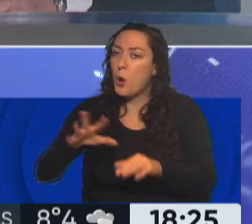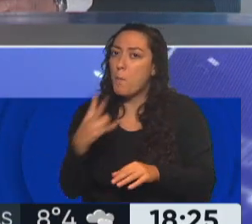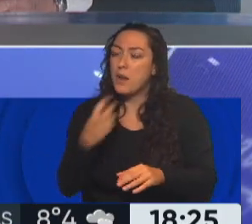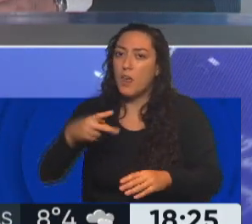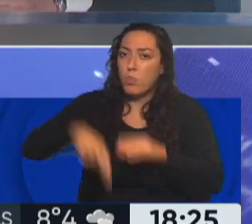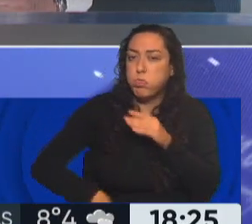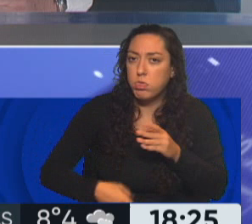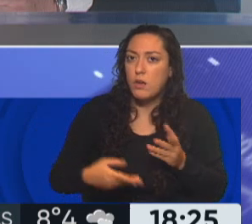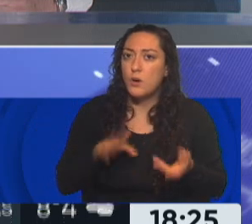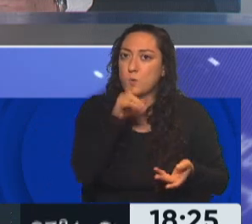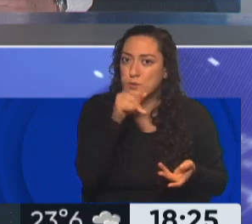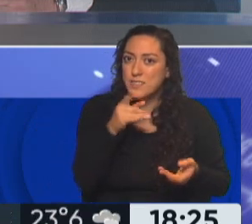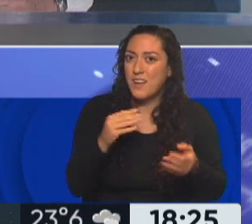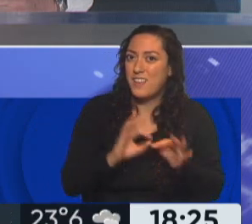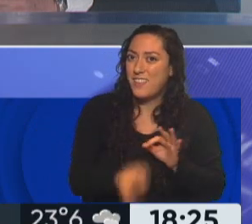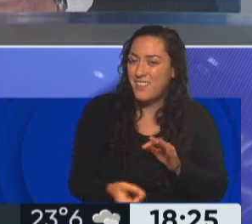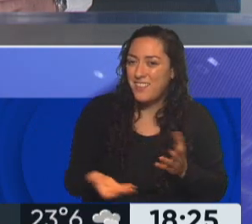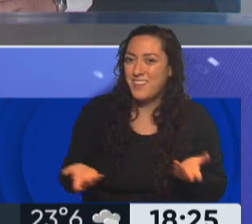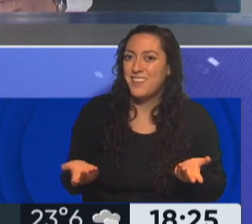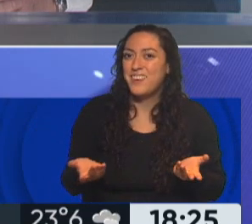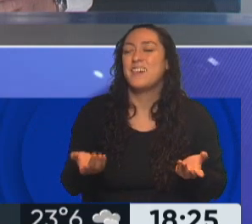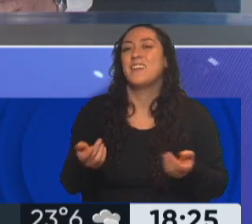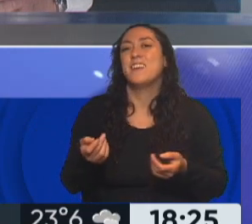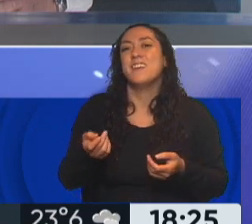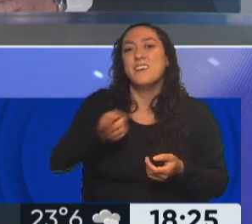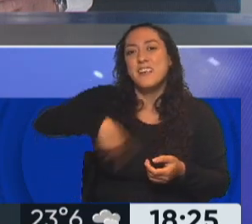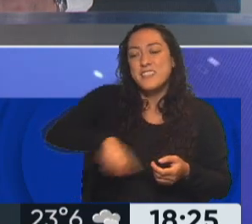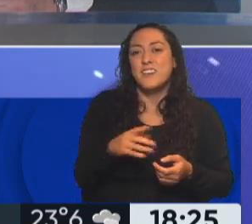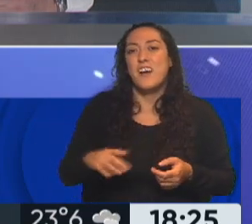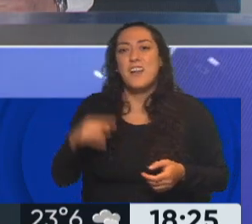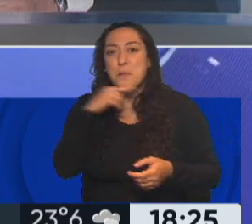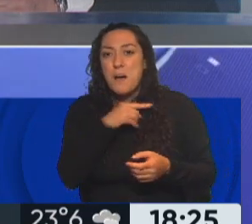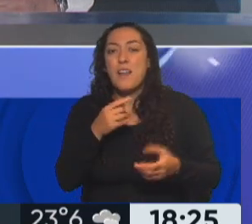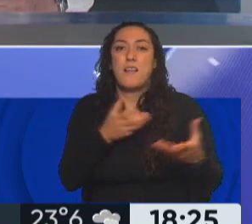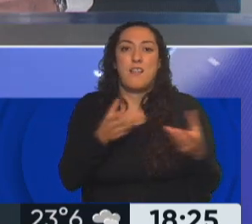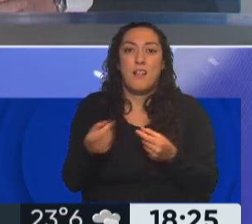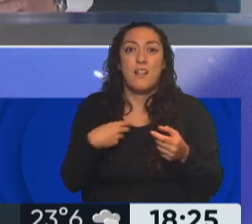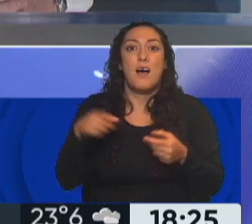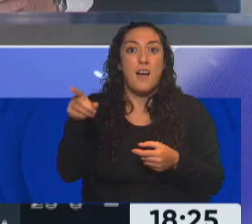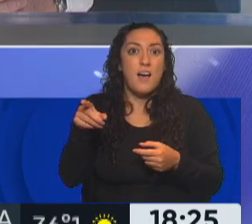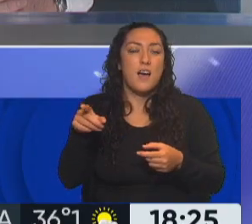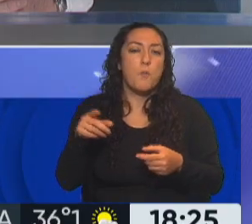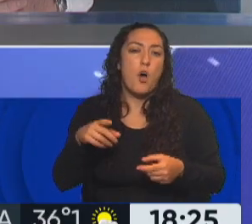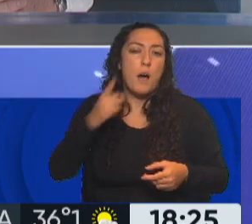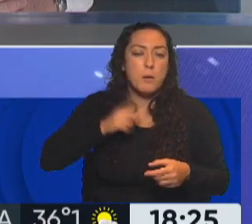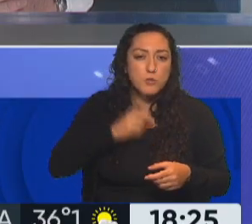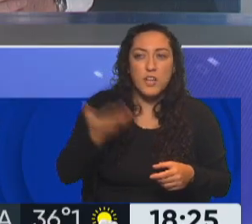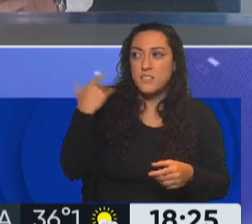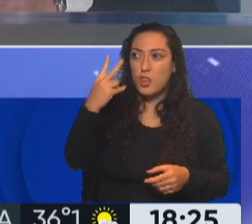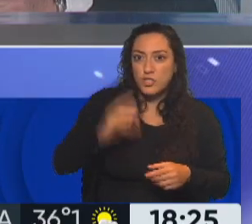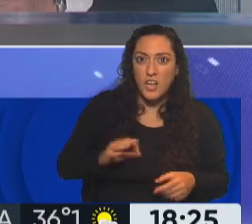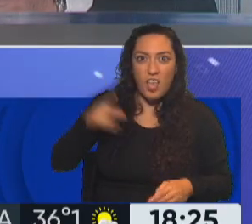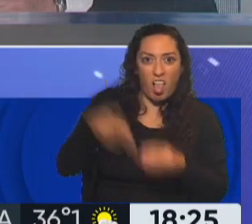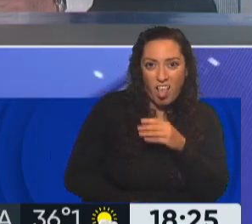de Rusia, muy cercana, particularmente el motor de Alemania. Hubo un sabotaje en el Nord Stream hace 2 años que